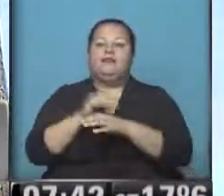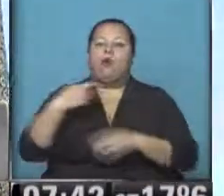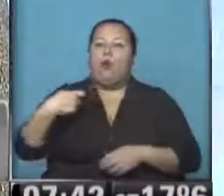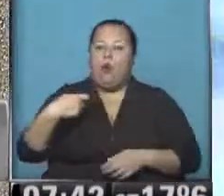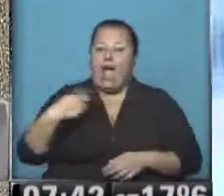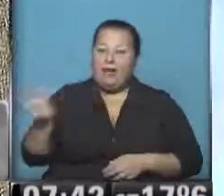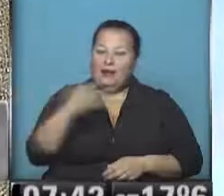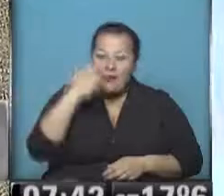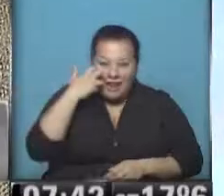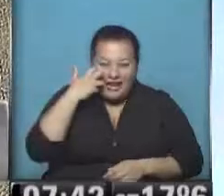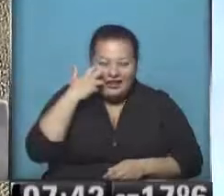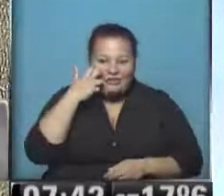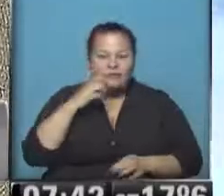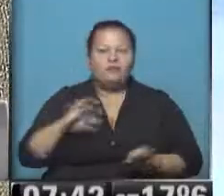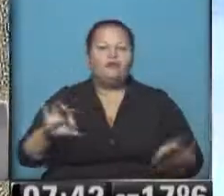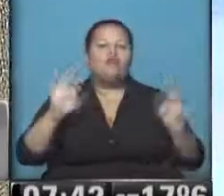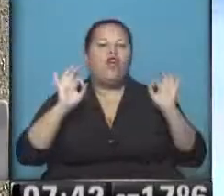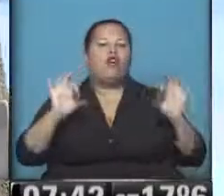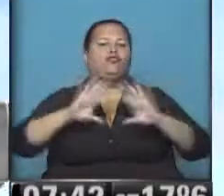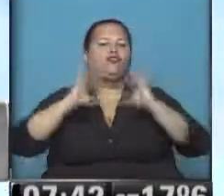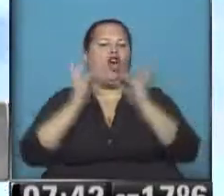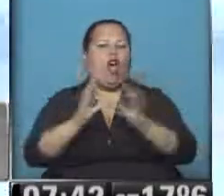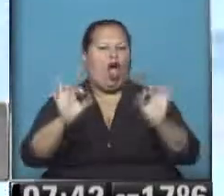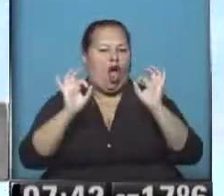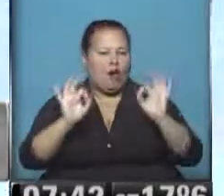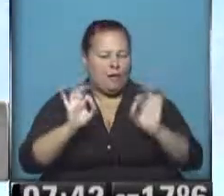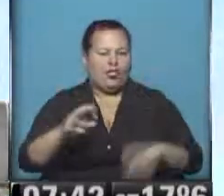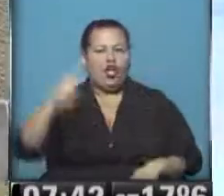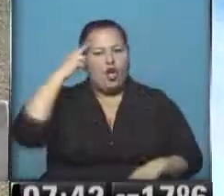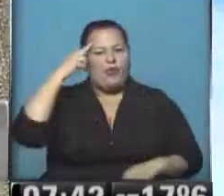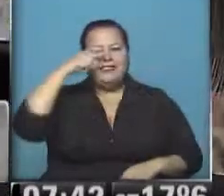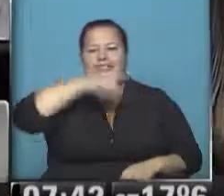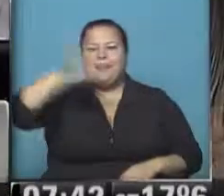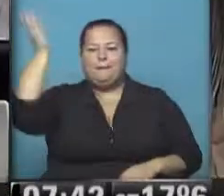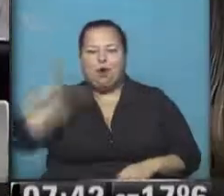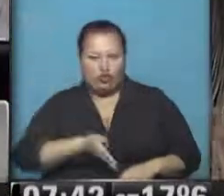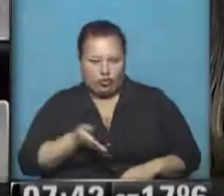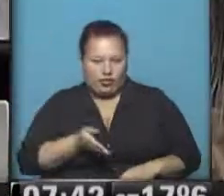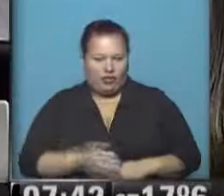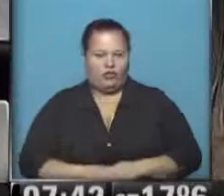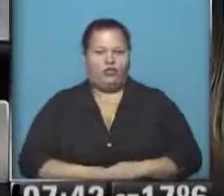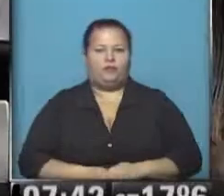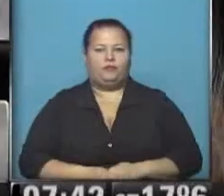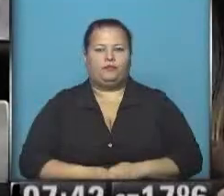nuestros mayores es de carácter universal, 97%.